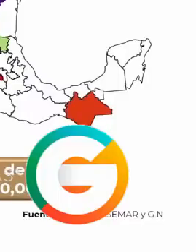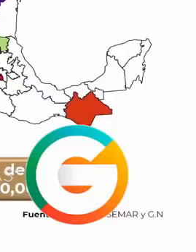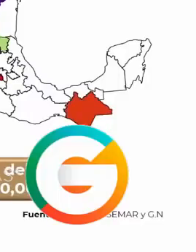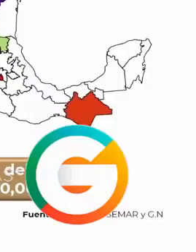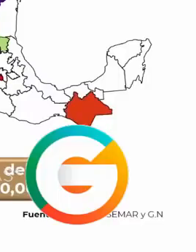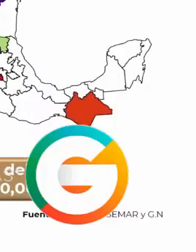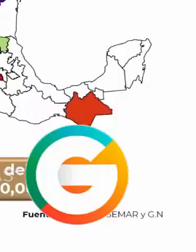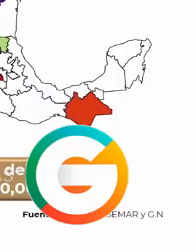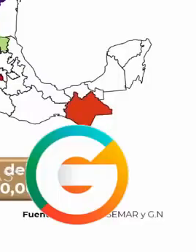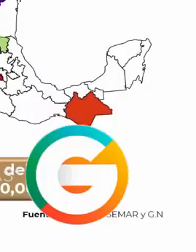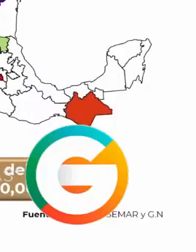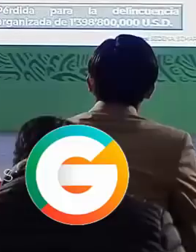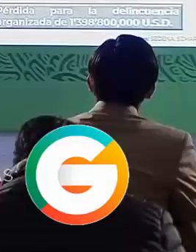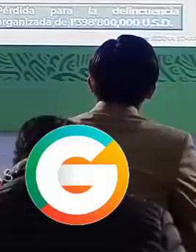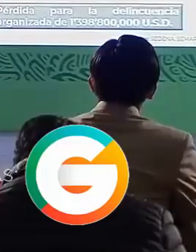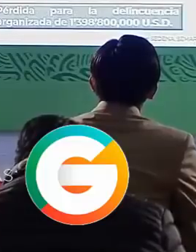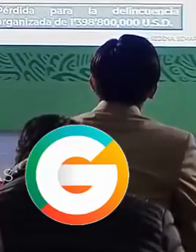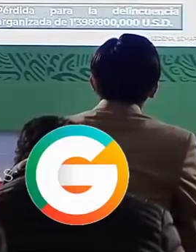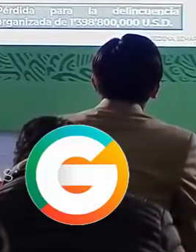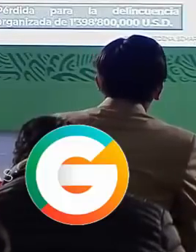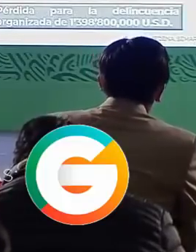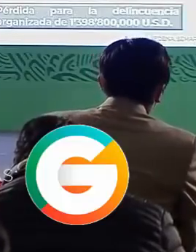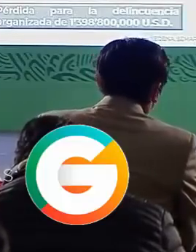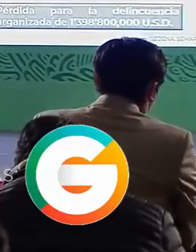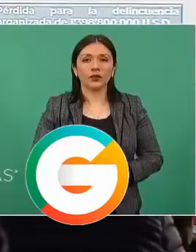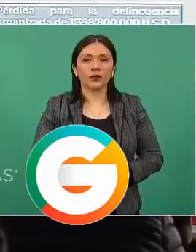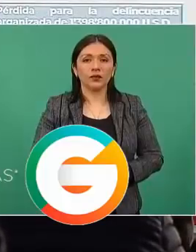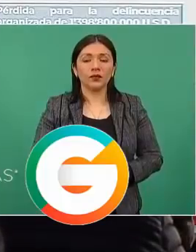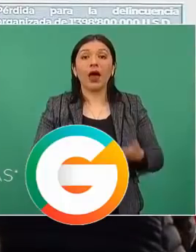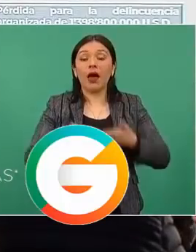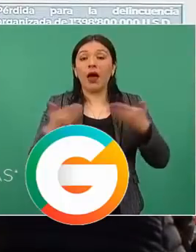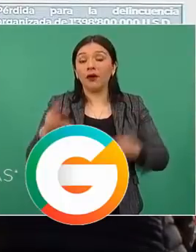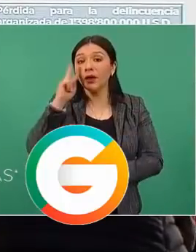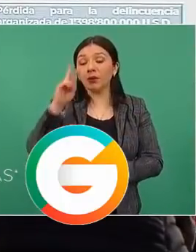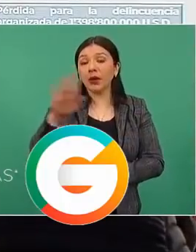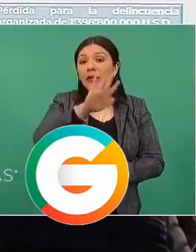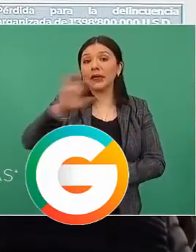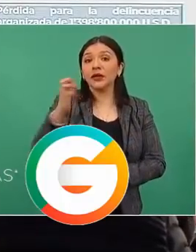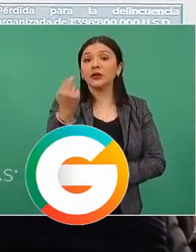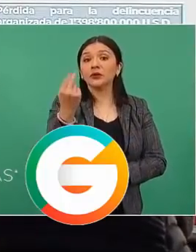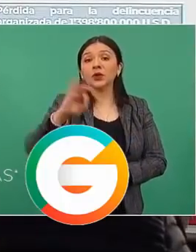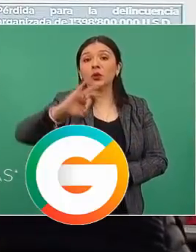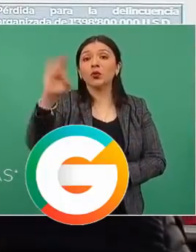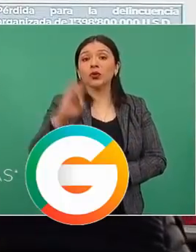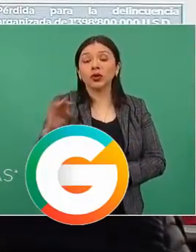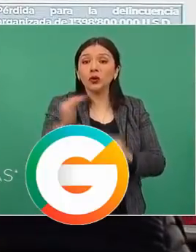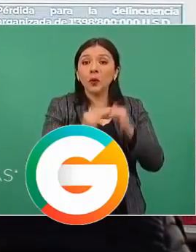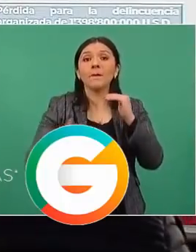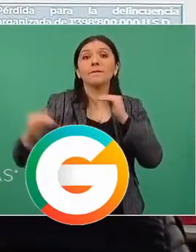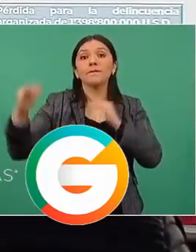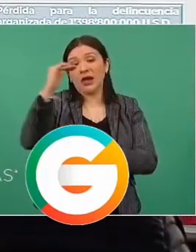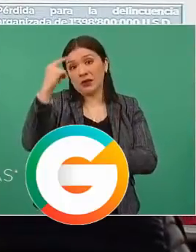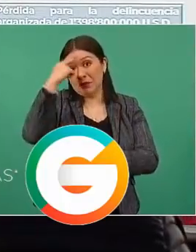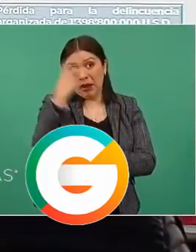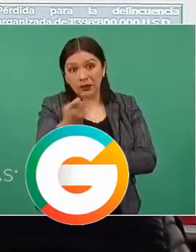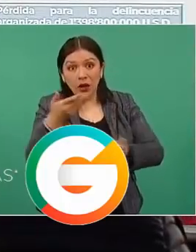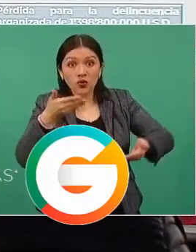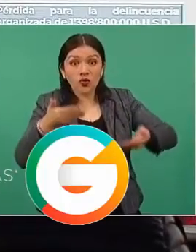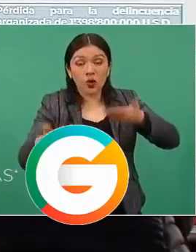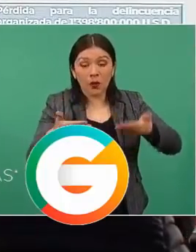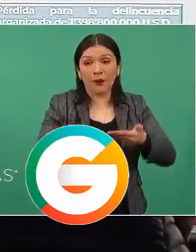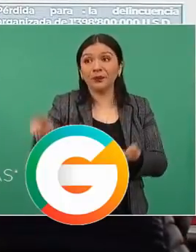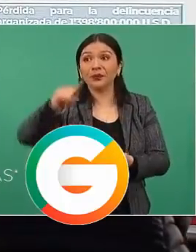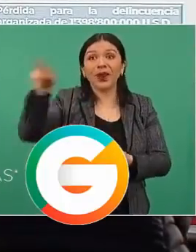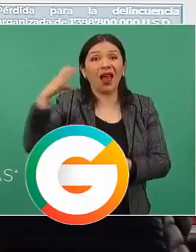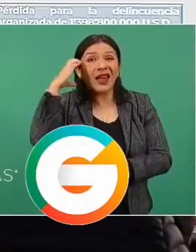por ciento arriba en esa comparación. Y en una pérdida de la delincuencia,